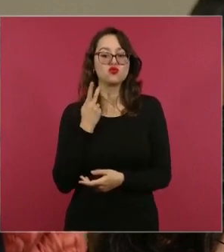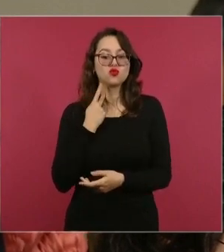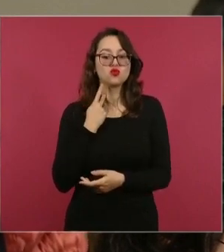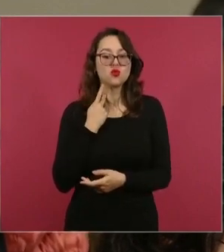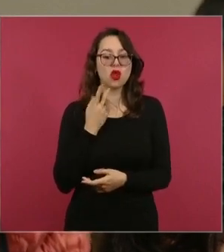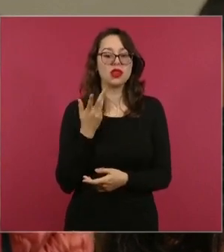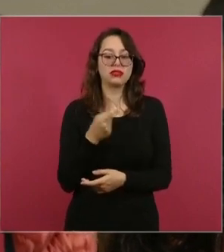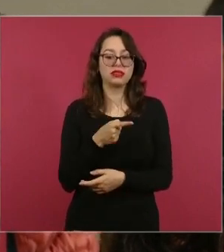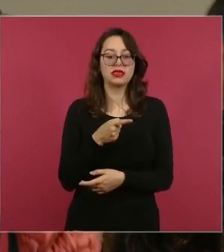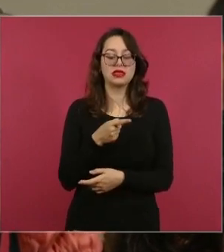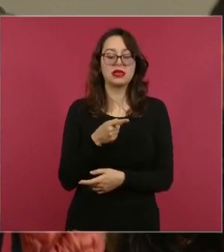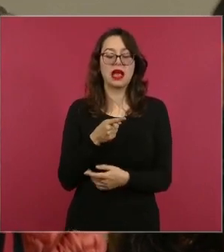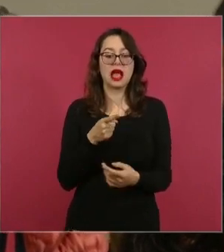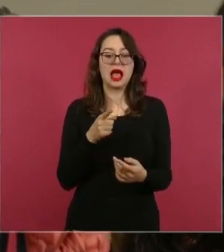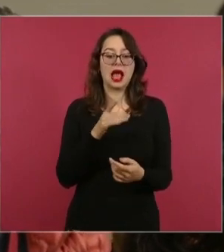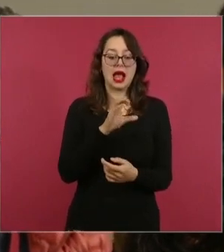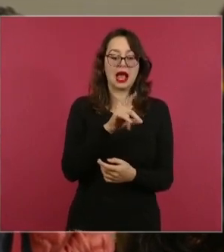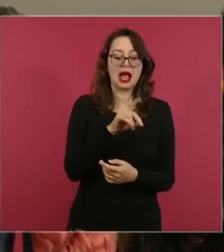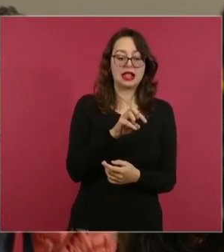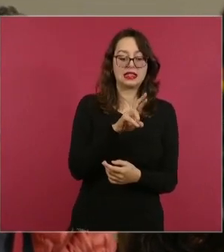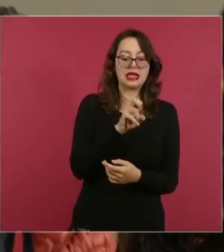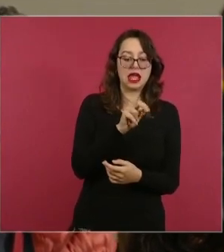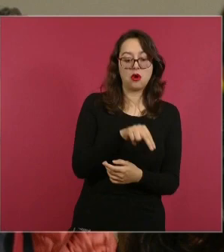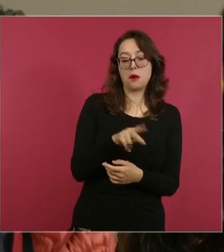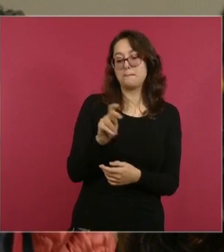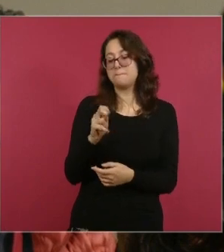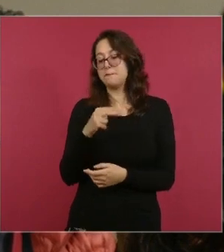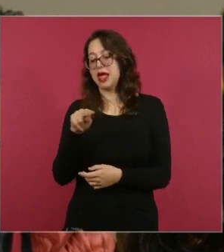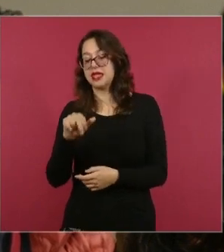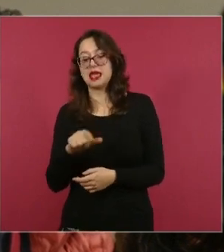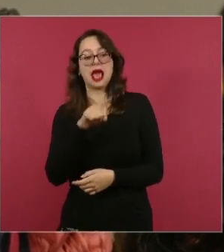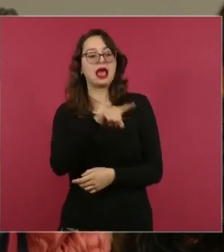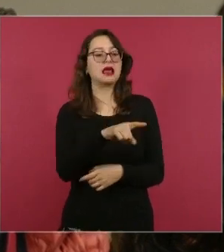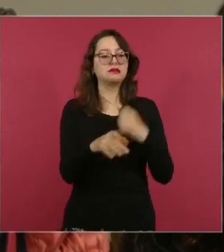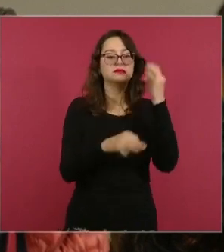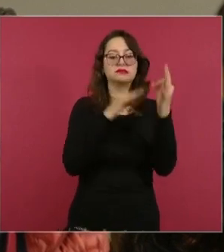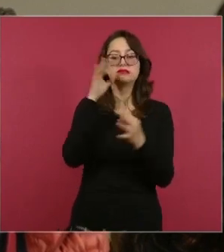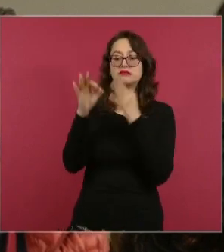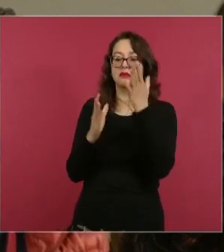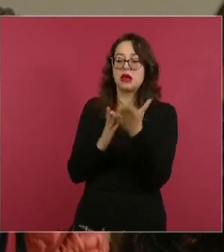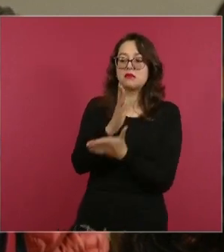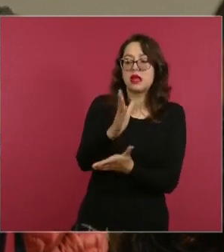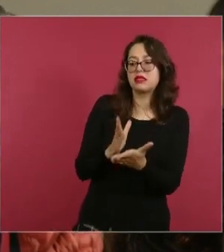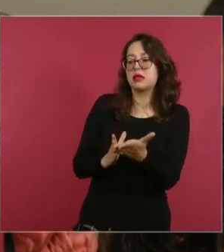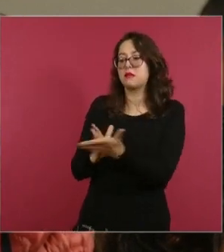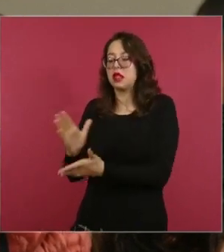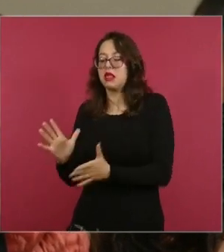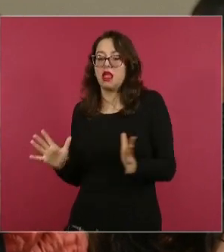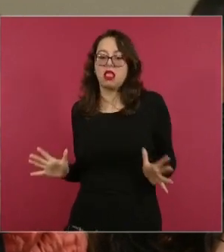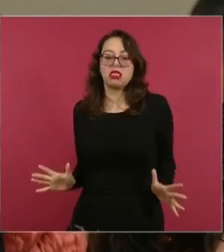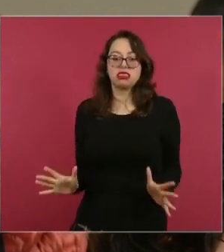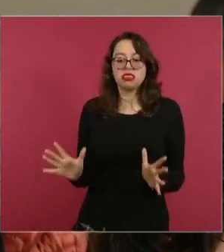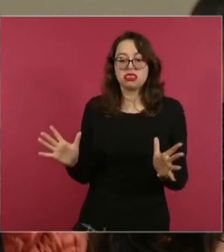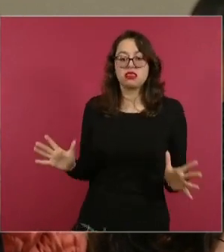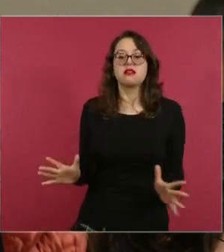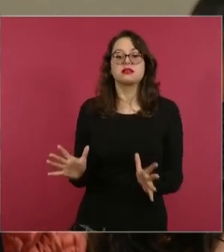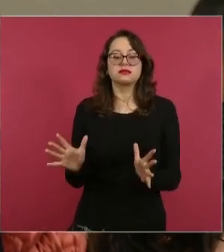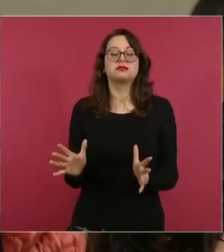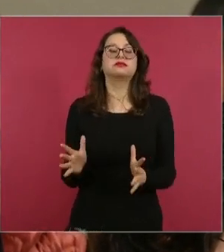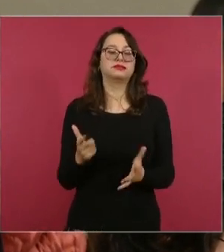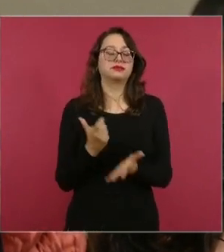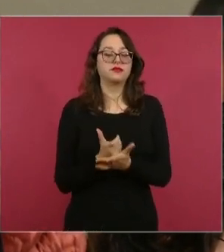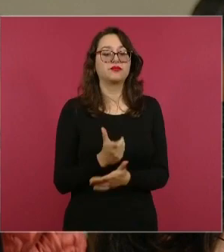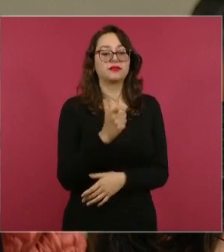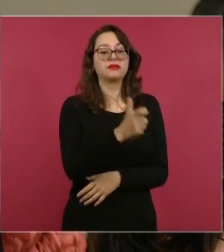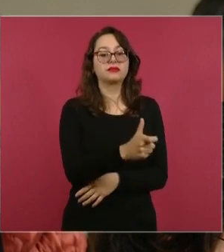transición entre Calderón y Peña Nieto la Fuentes eh de un ex reportero de